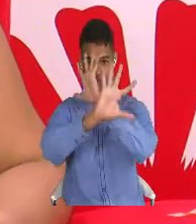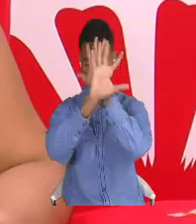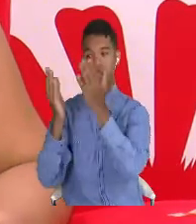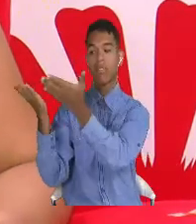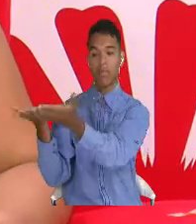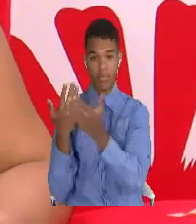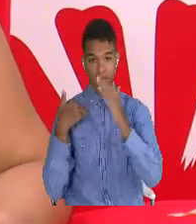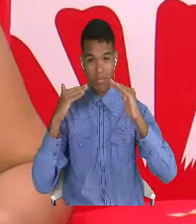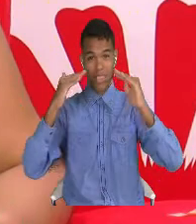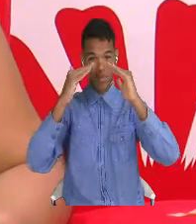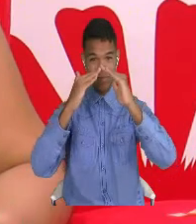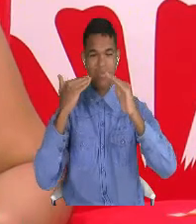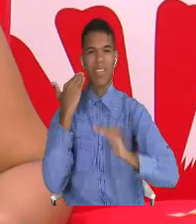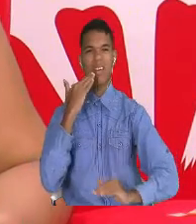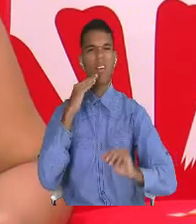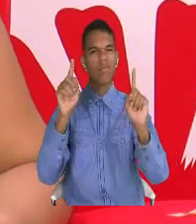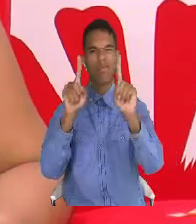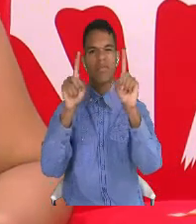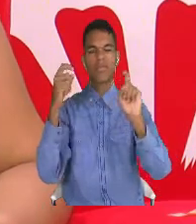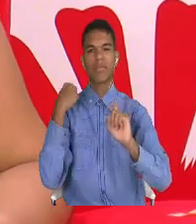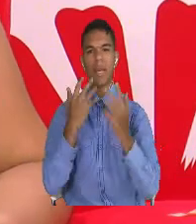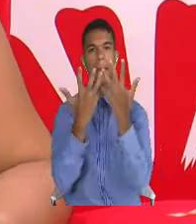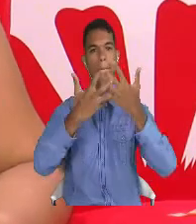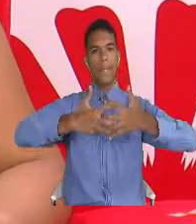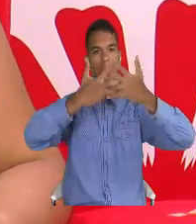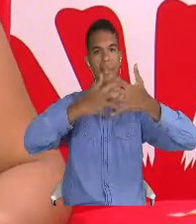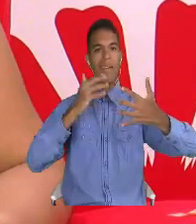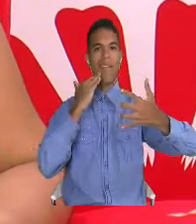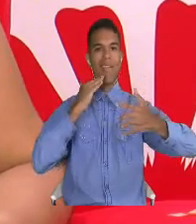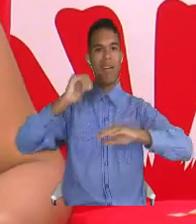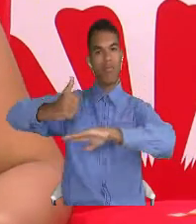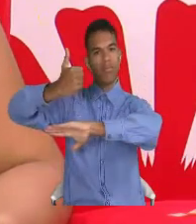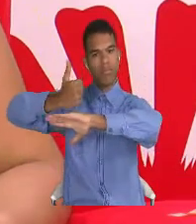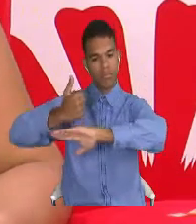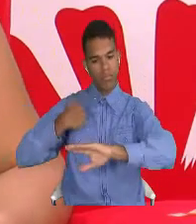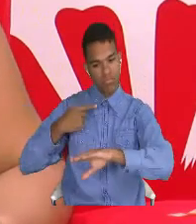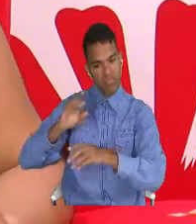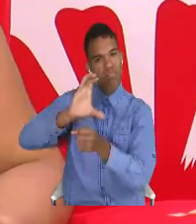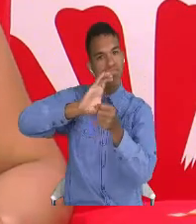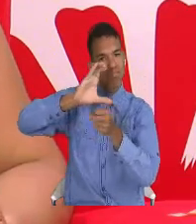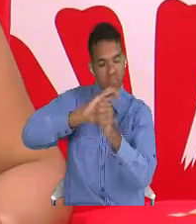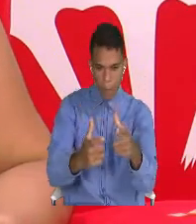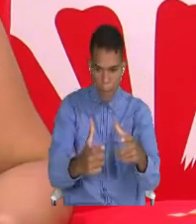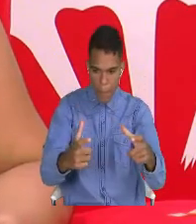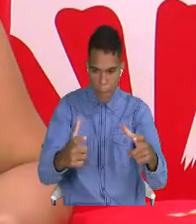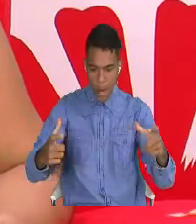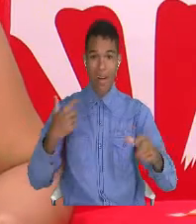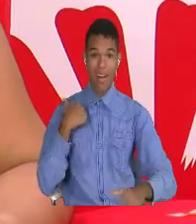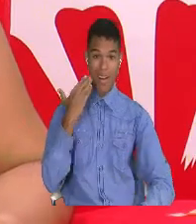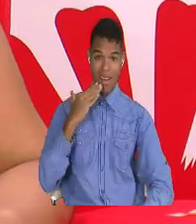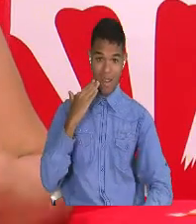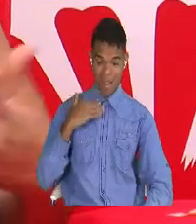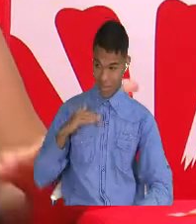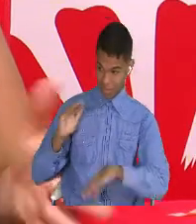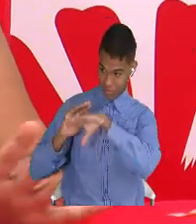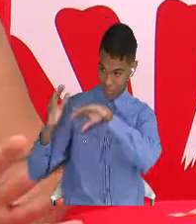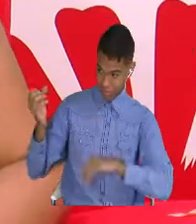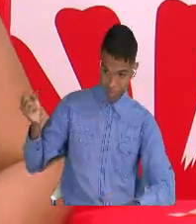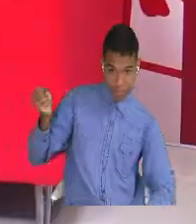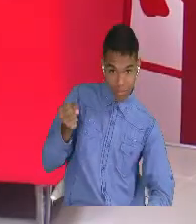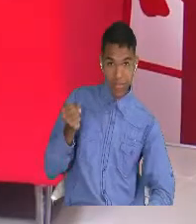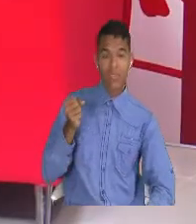mujeres empresarias en nuestra ciudad. Por supuesto, nuestra invitada nos viene a contar un poco sobre su experiencia. Ella es Cintia Mora, a quien